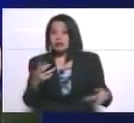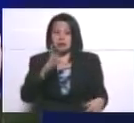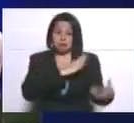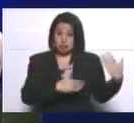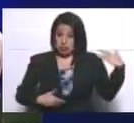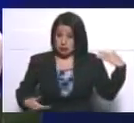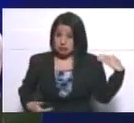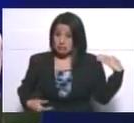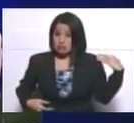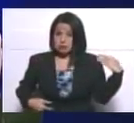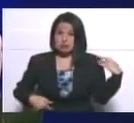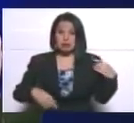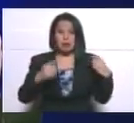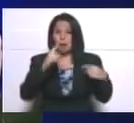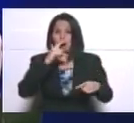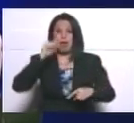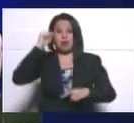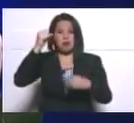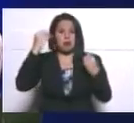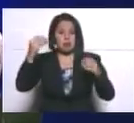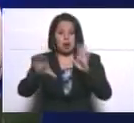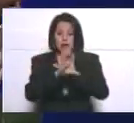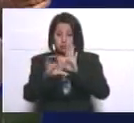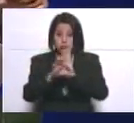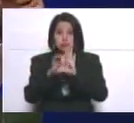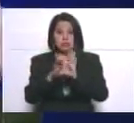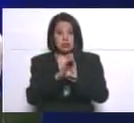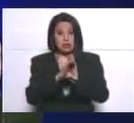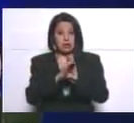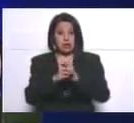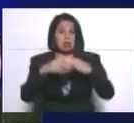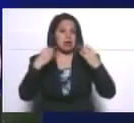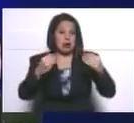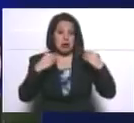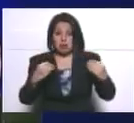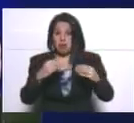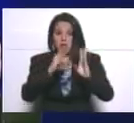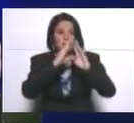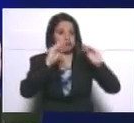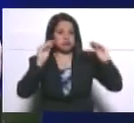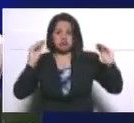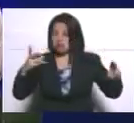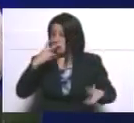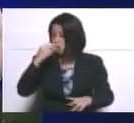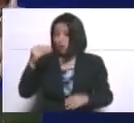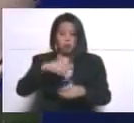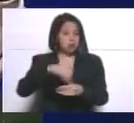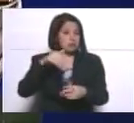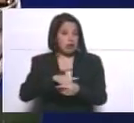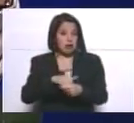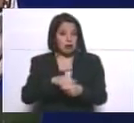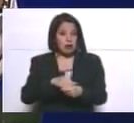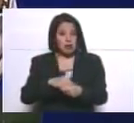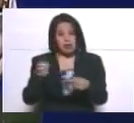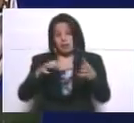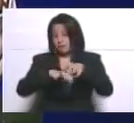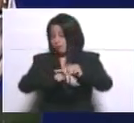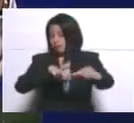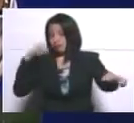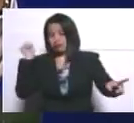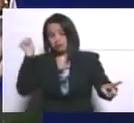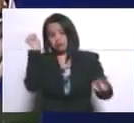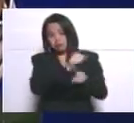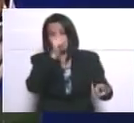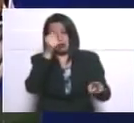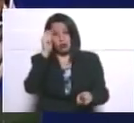Venezuela, apostaba tanto en la constituyente, con el llamado de no votar por la constituyente, y bueno, las amplias mayorías